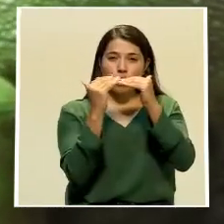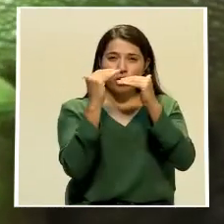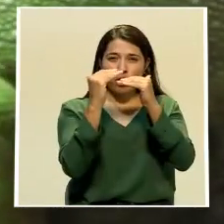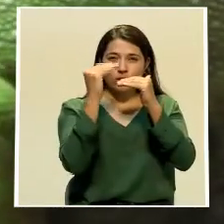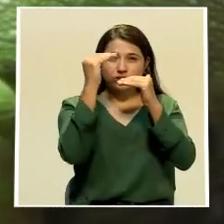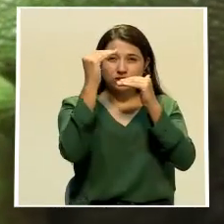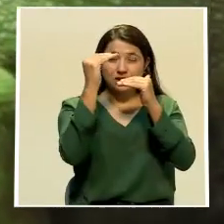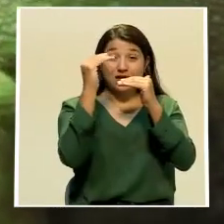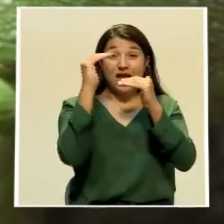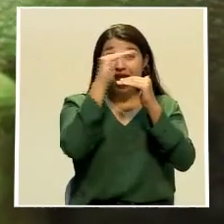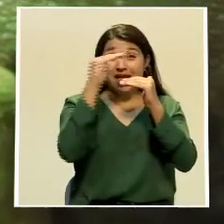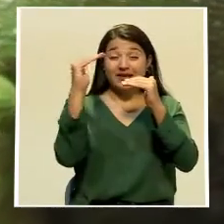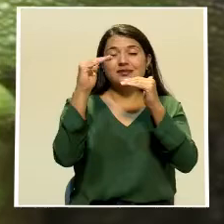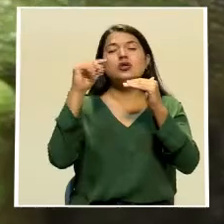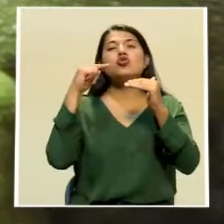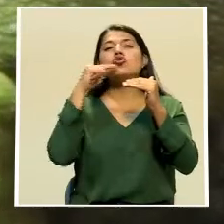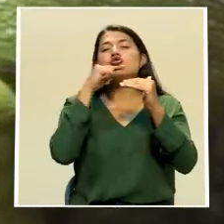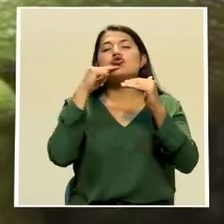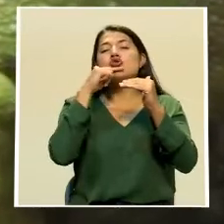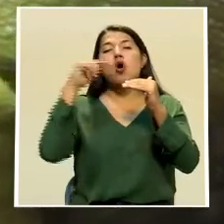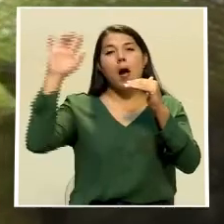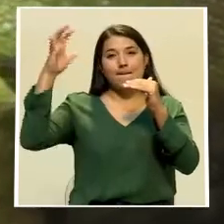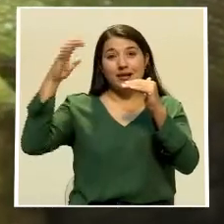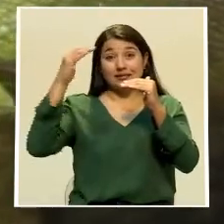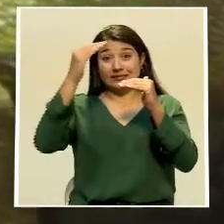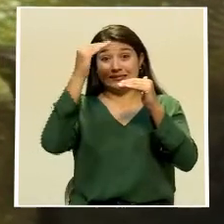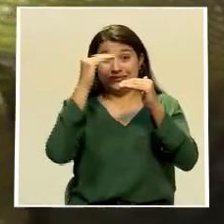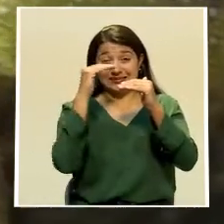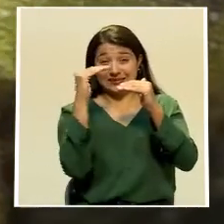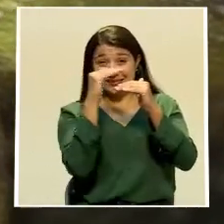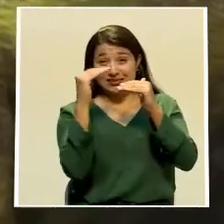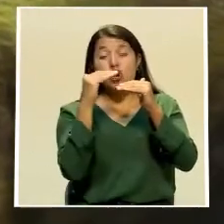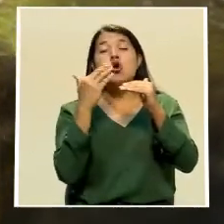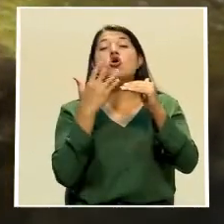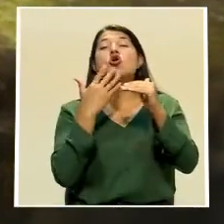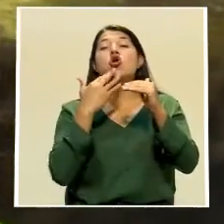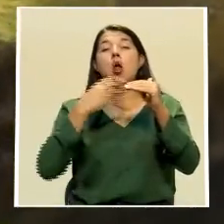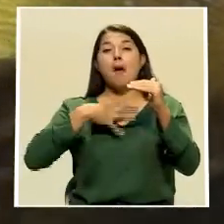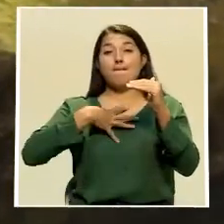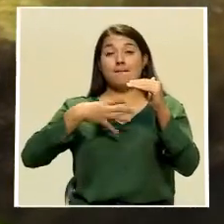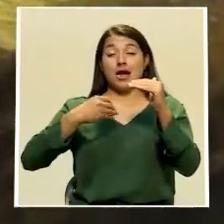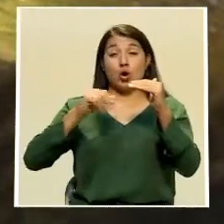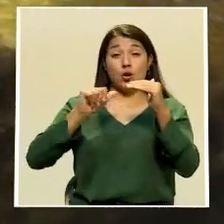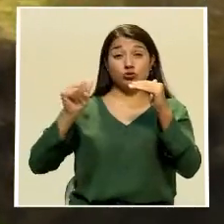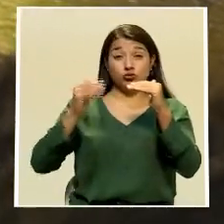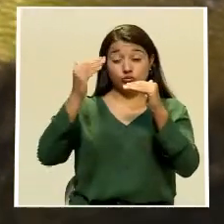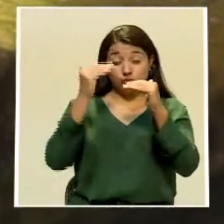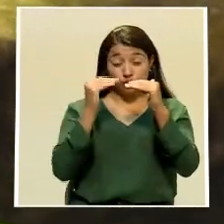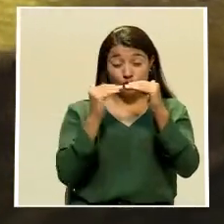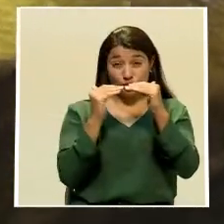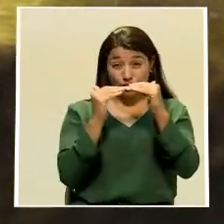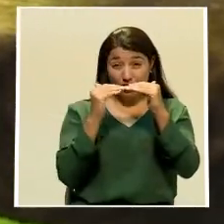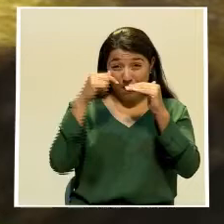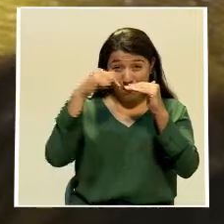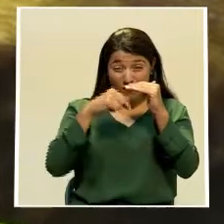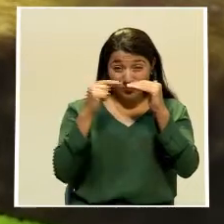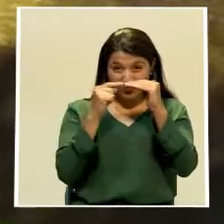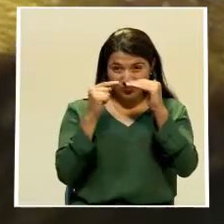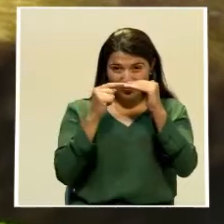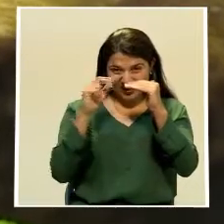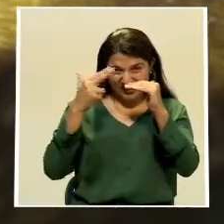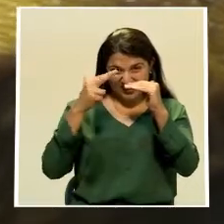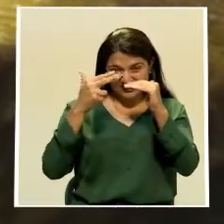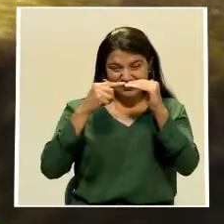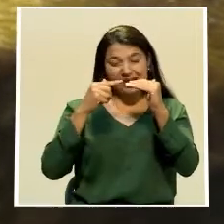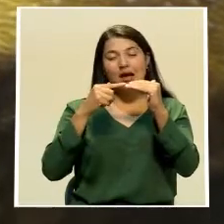rojos y amarillos, la capa intermedia aloja los pigmentos de color blanco y azul y la capa más profunda contiene los